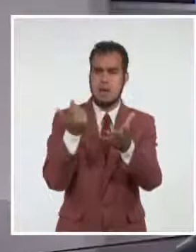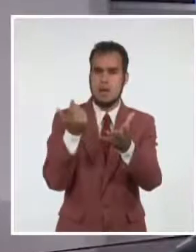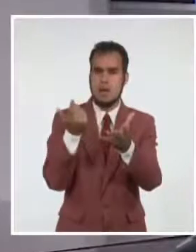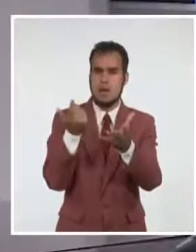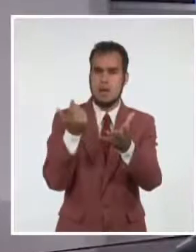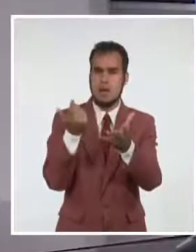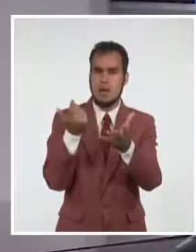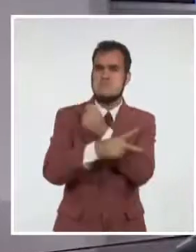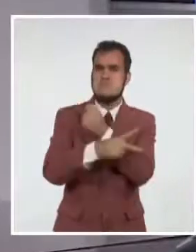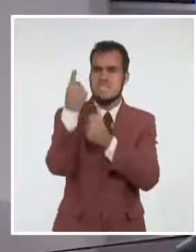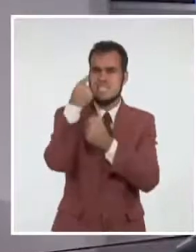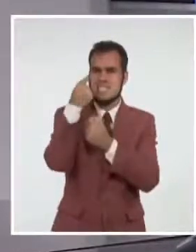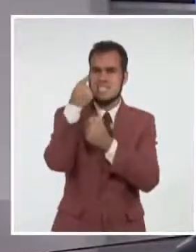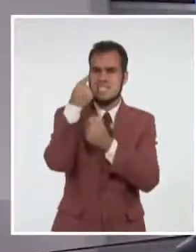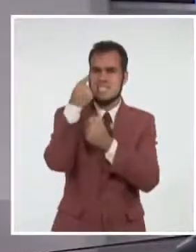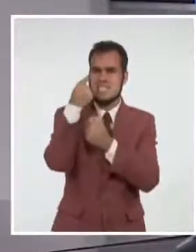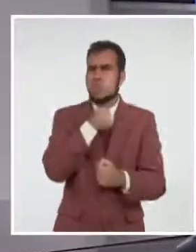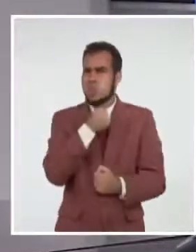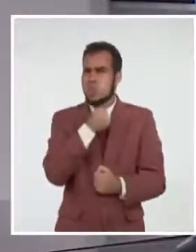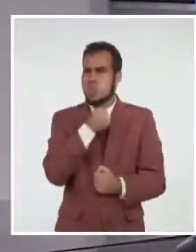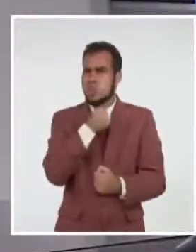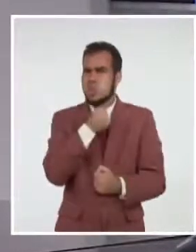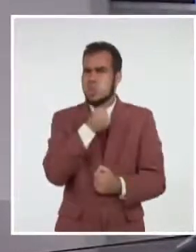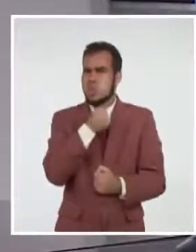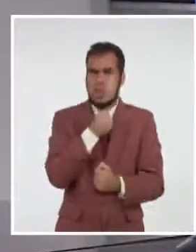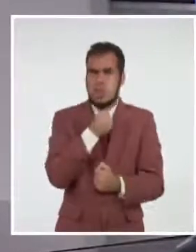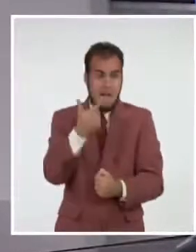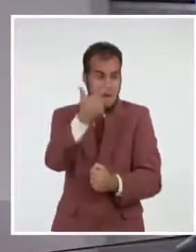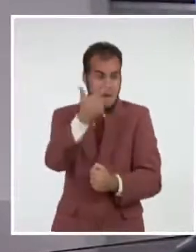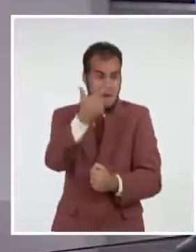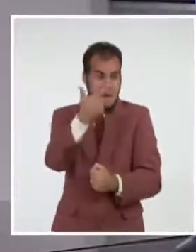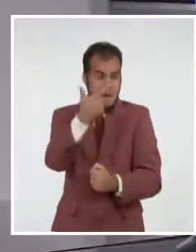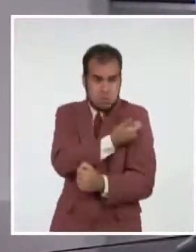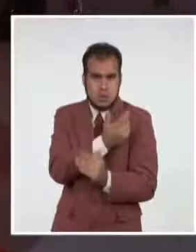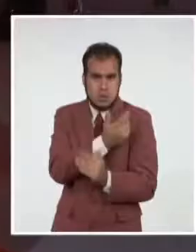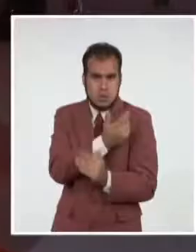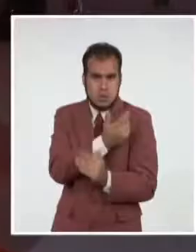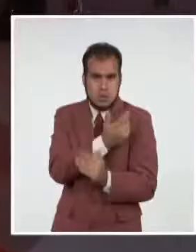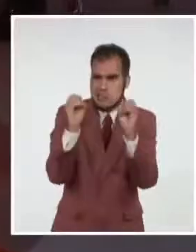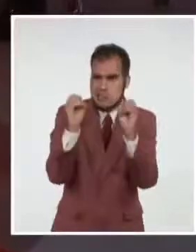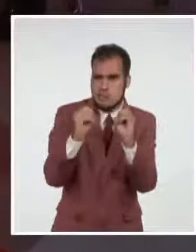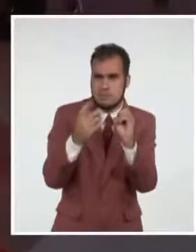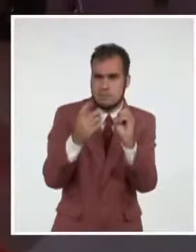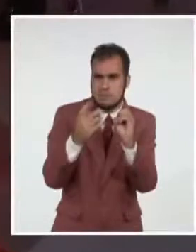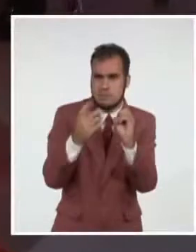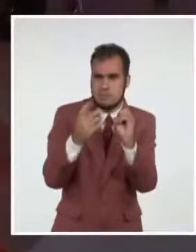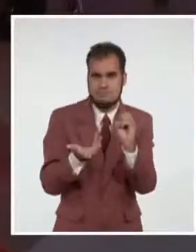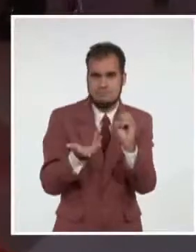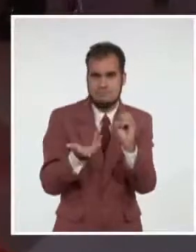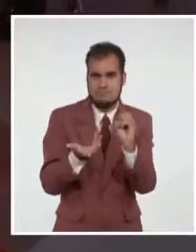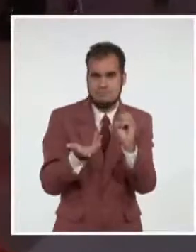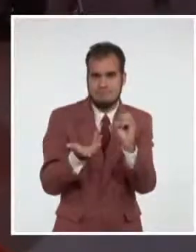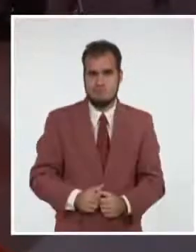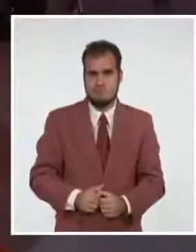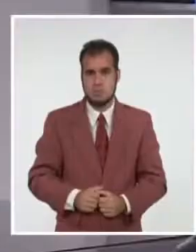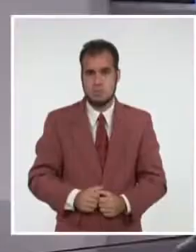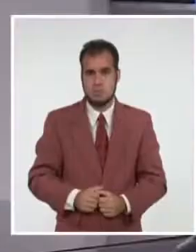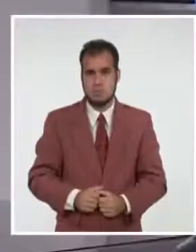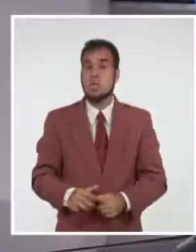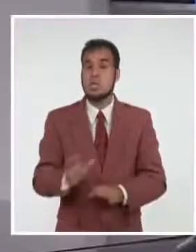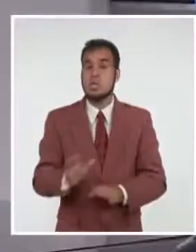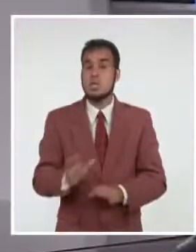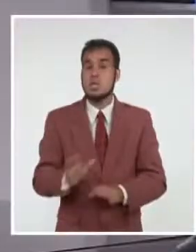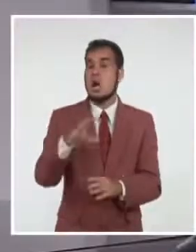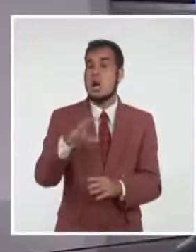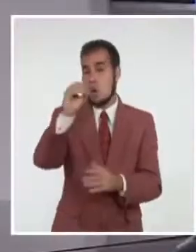ingresos bajos ha podido tener la primera dosis. Esto es lo que acaba de plantear la ONU como propósito. Fíjense que la ONU dice, me